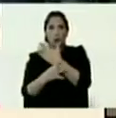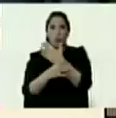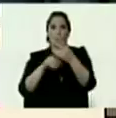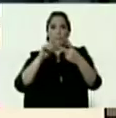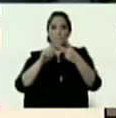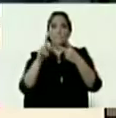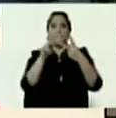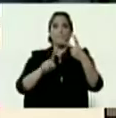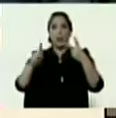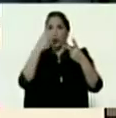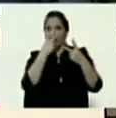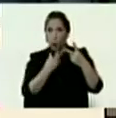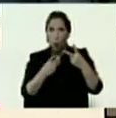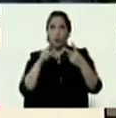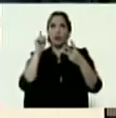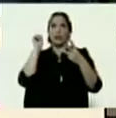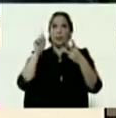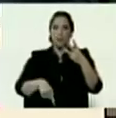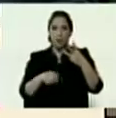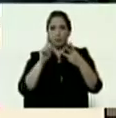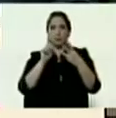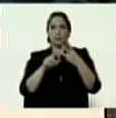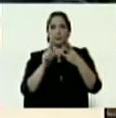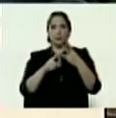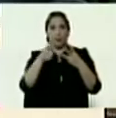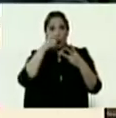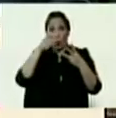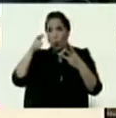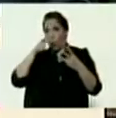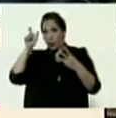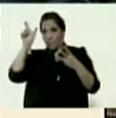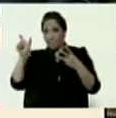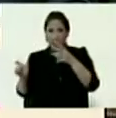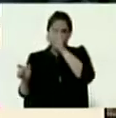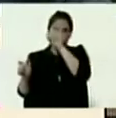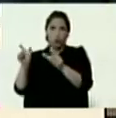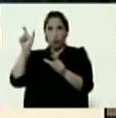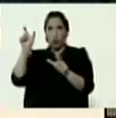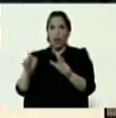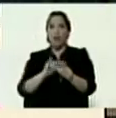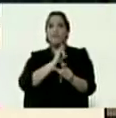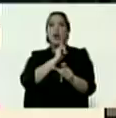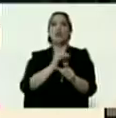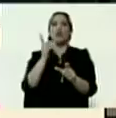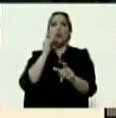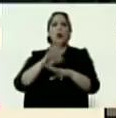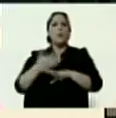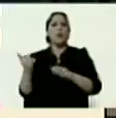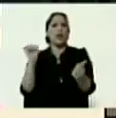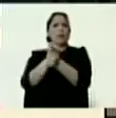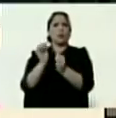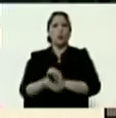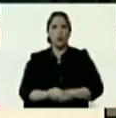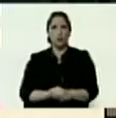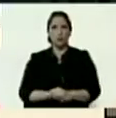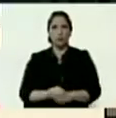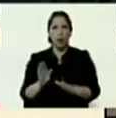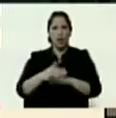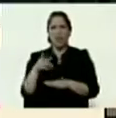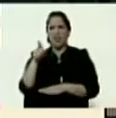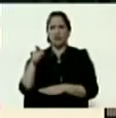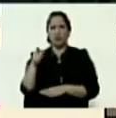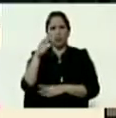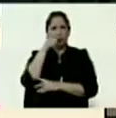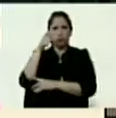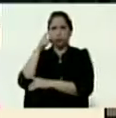Pastor Pobre y salen también los escoltas personales de Iván Duque. ¿Por qué no capturaron esos escoltas,